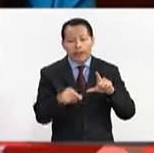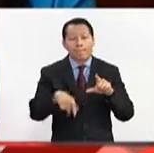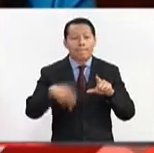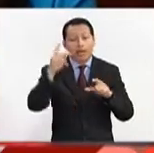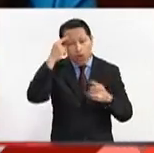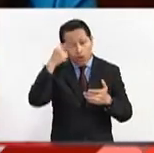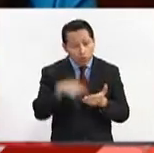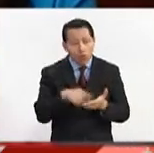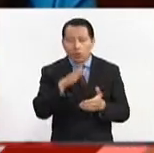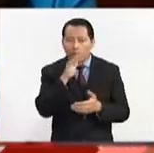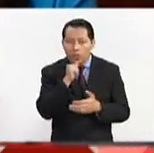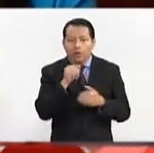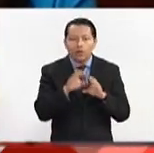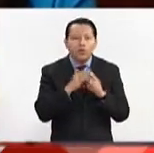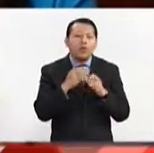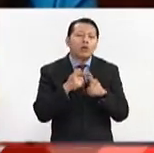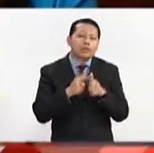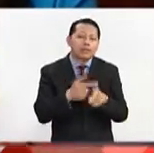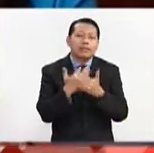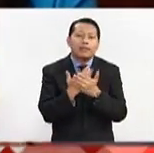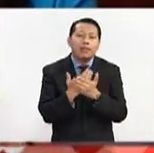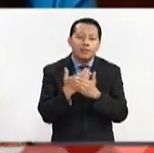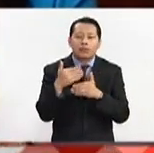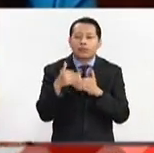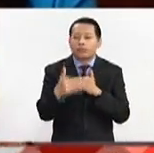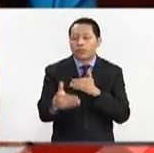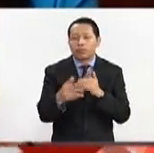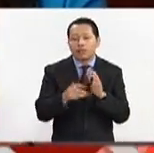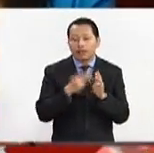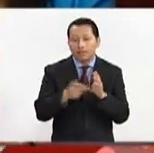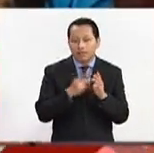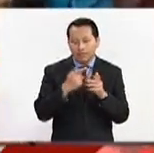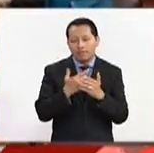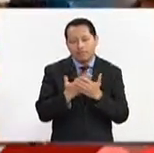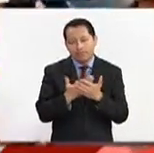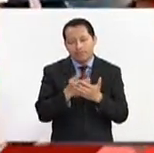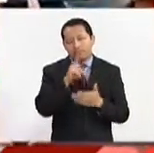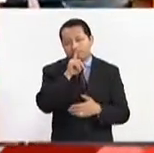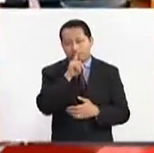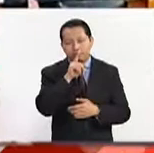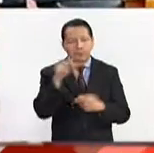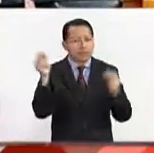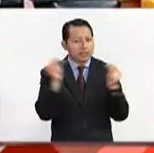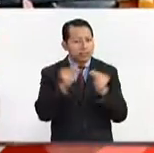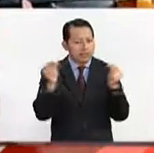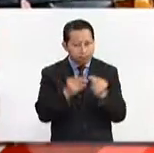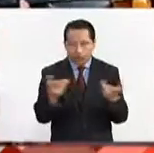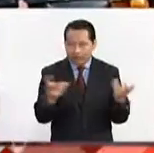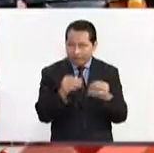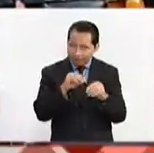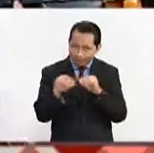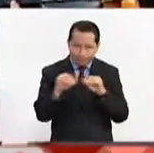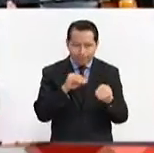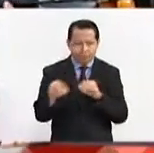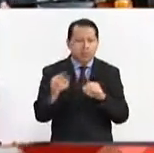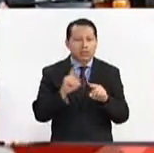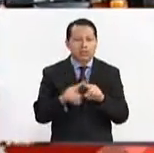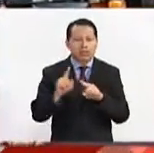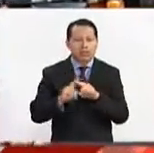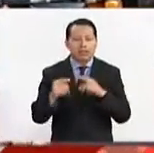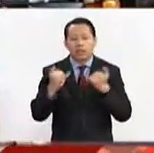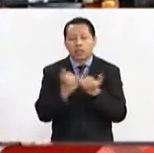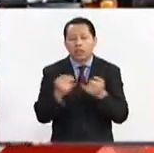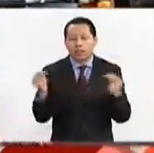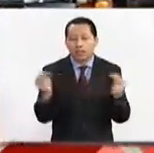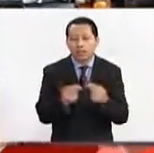que no podemos seguir esperando a que pasen otros 32 años. Creo que necesitamos ser proactivos y de verdad necesitamos